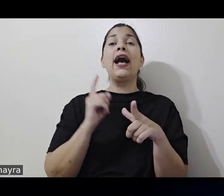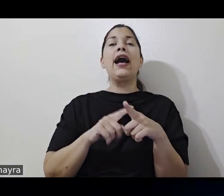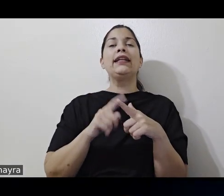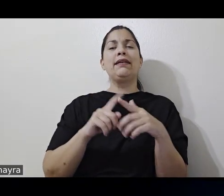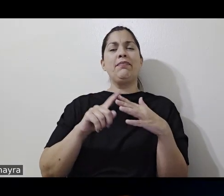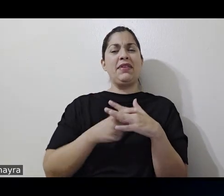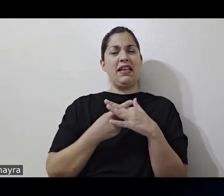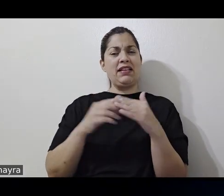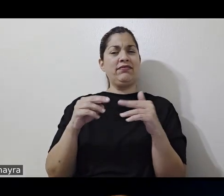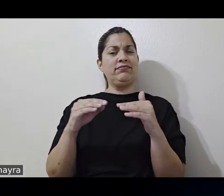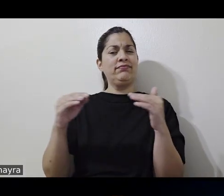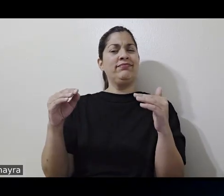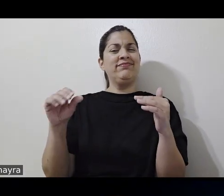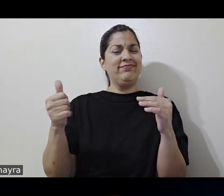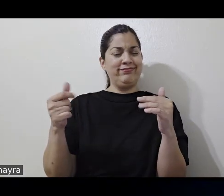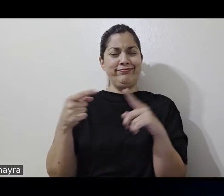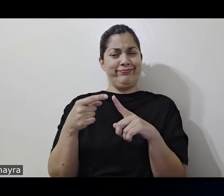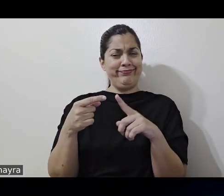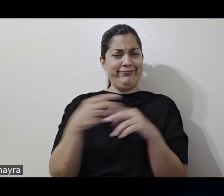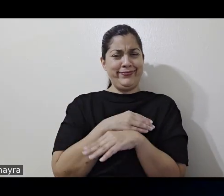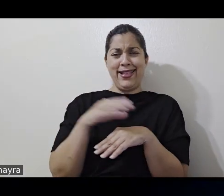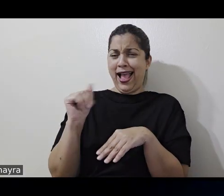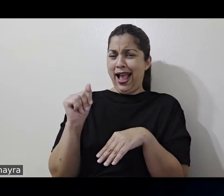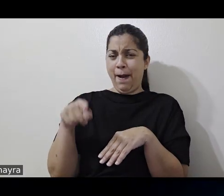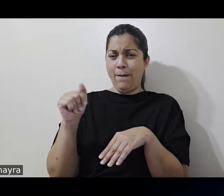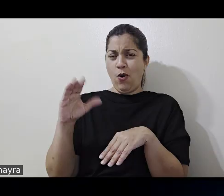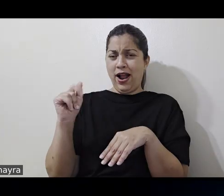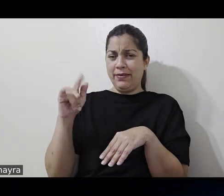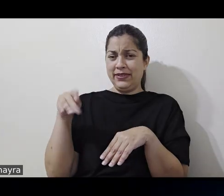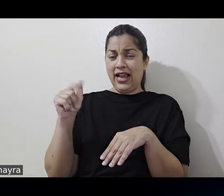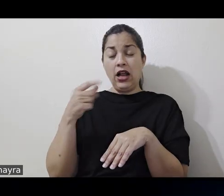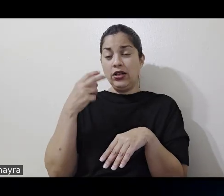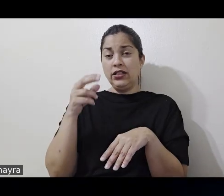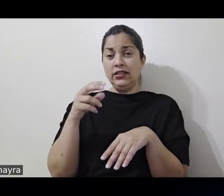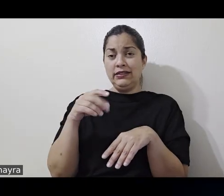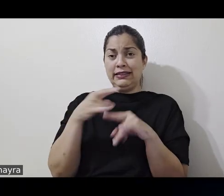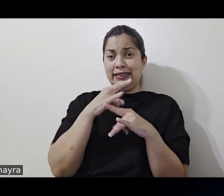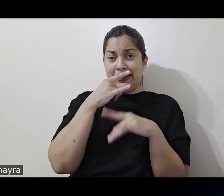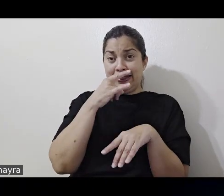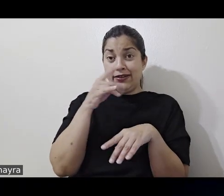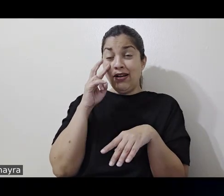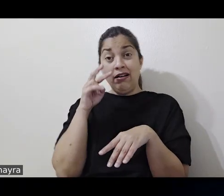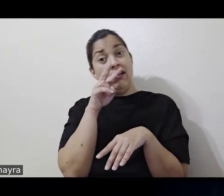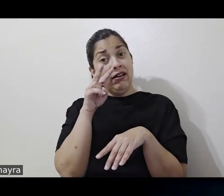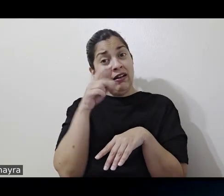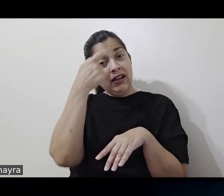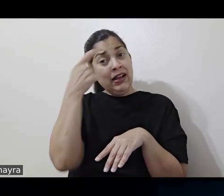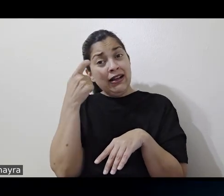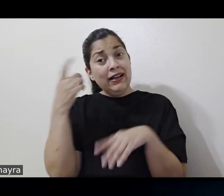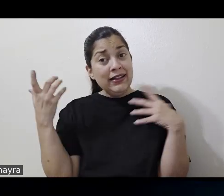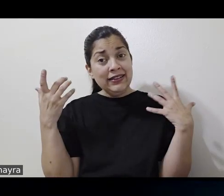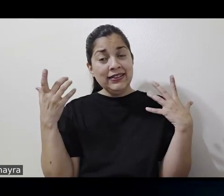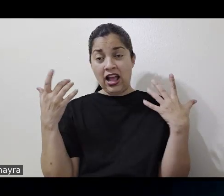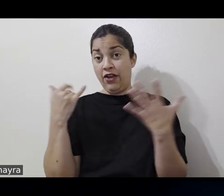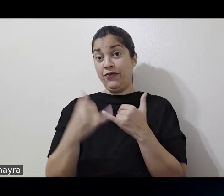bien morboso y crea una cosa apocalíptica, que los nenes se quedan así como traumados. Sí, todos esos nenes al